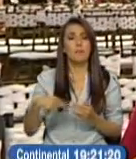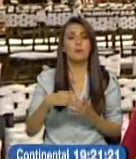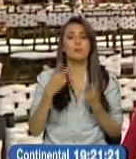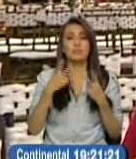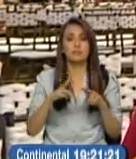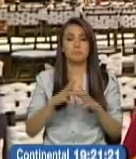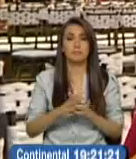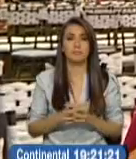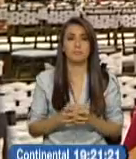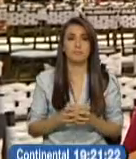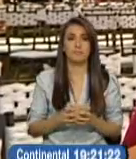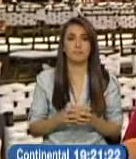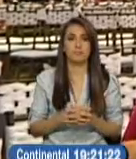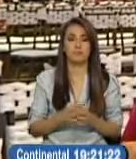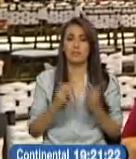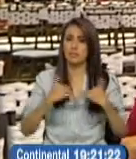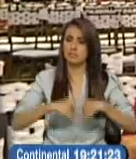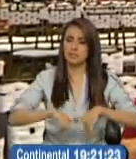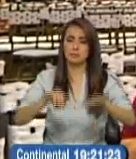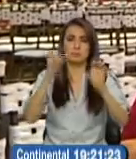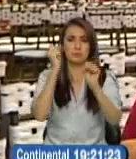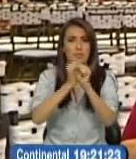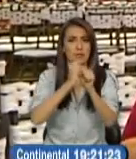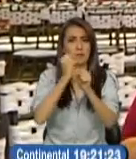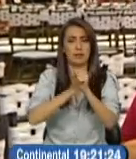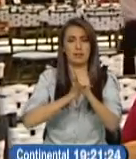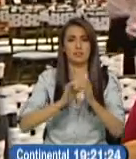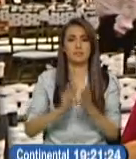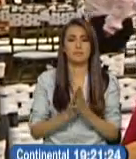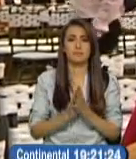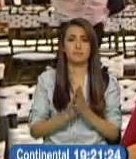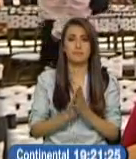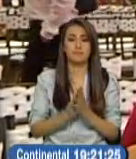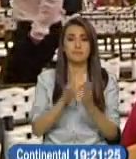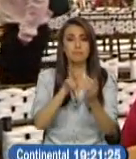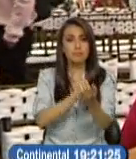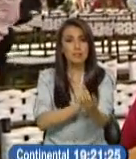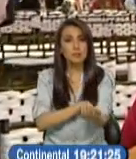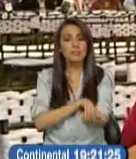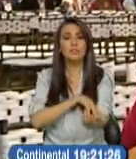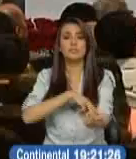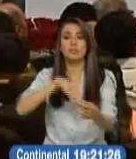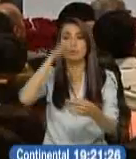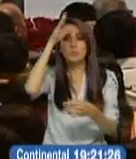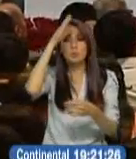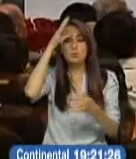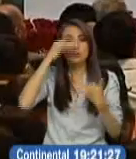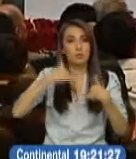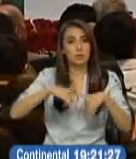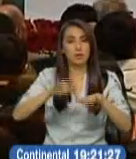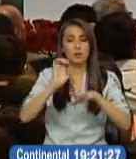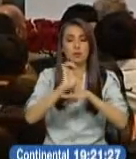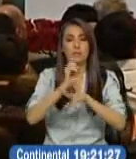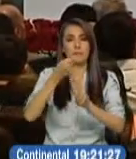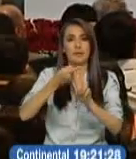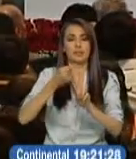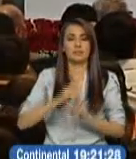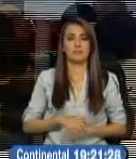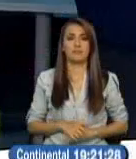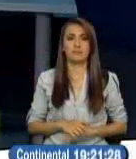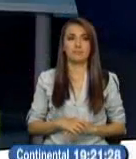trabajando. Y así mantener la cultura, nuestra identidad, idioma. Yo soy Linde Mera, Ecuador